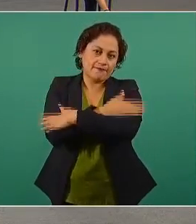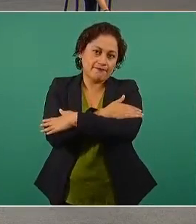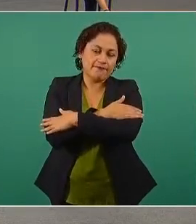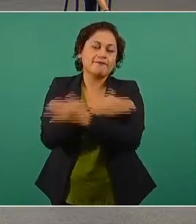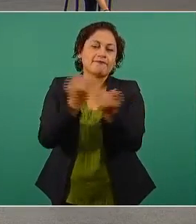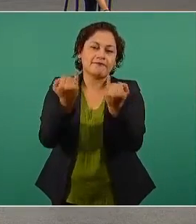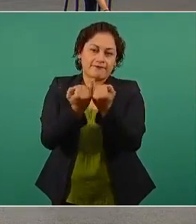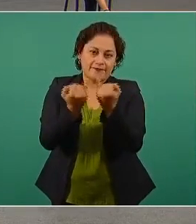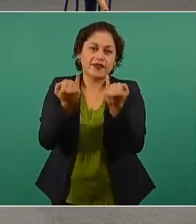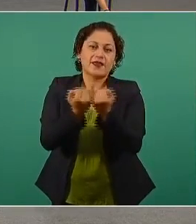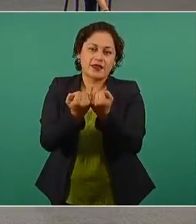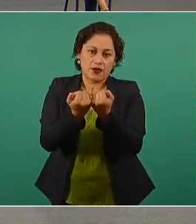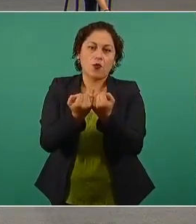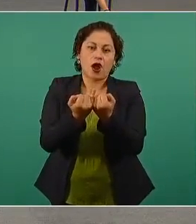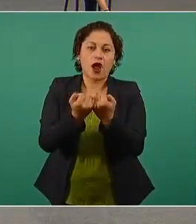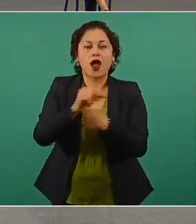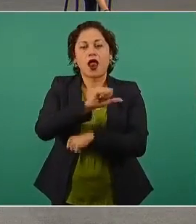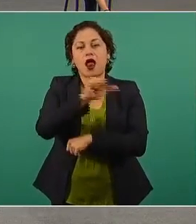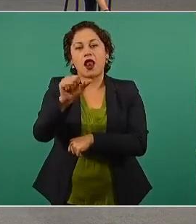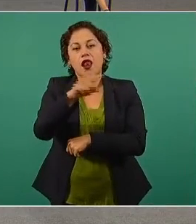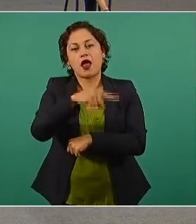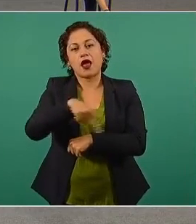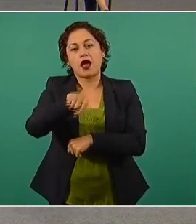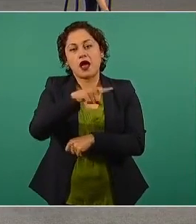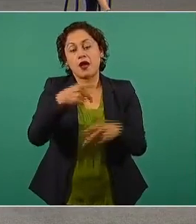a los de la Casa del Dolor Ajeno.